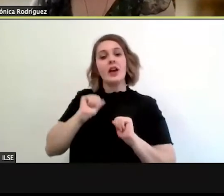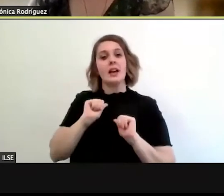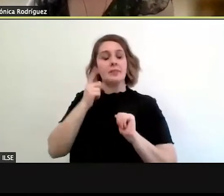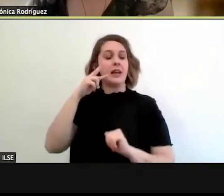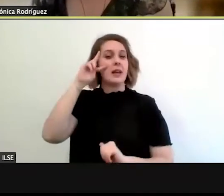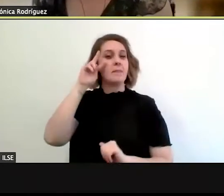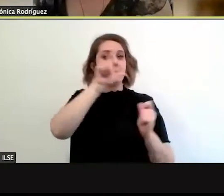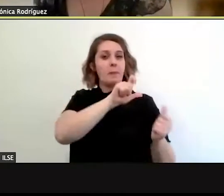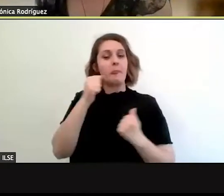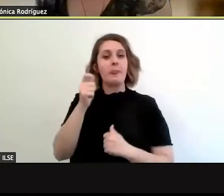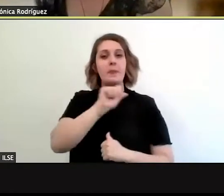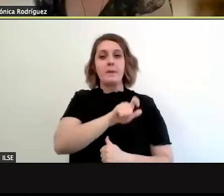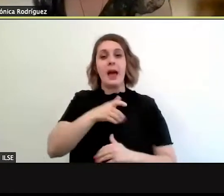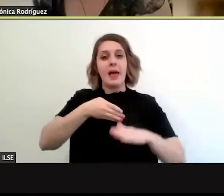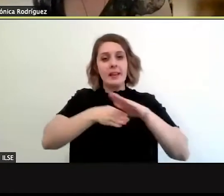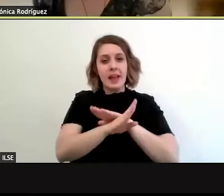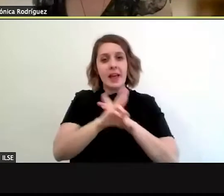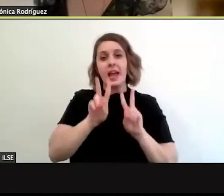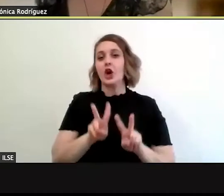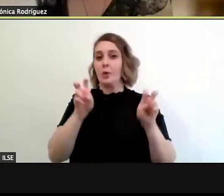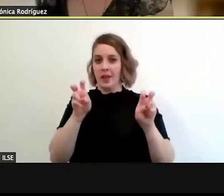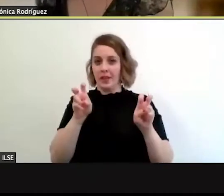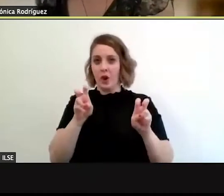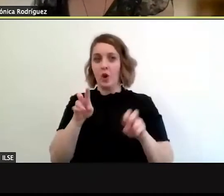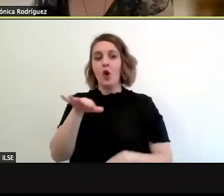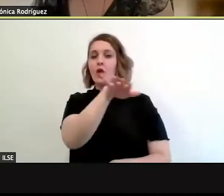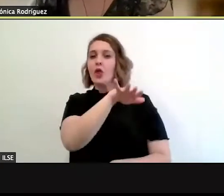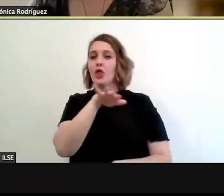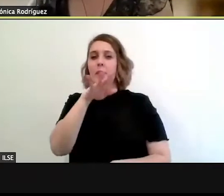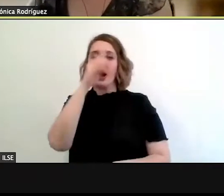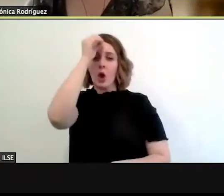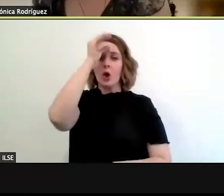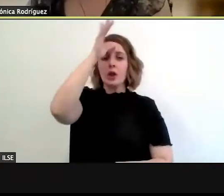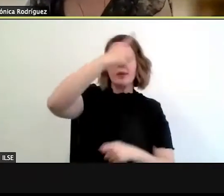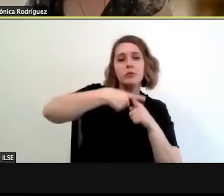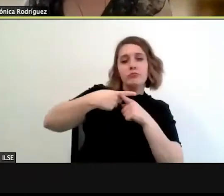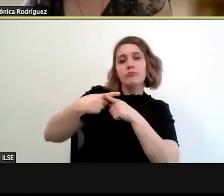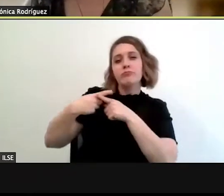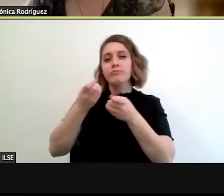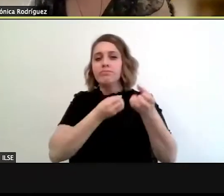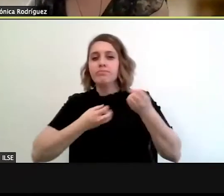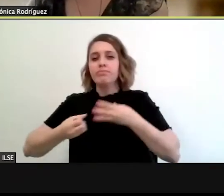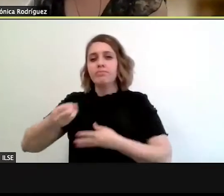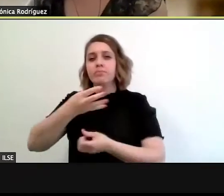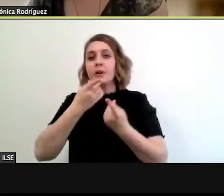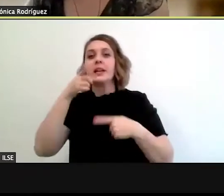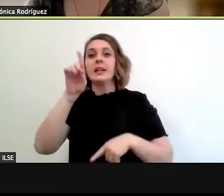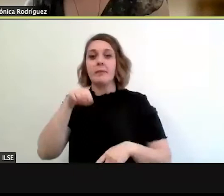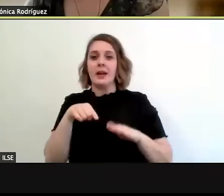e innovación, un espacio para compartir conocimiento y gestionar también el